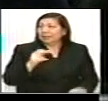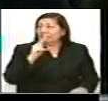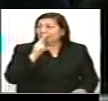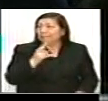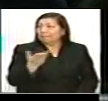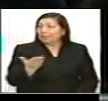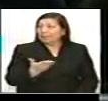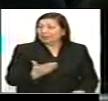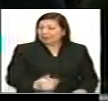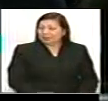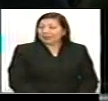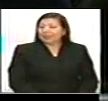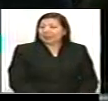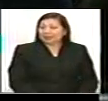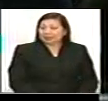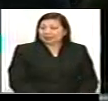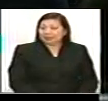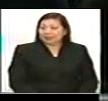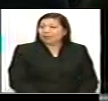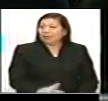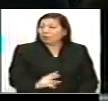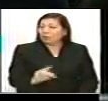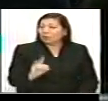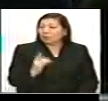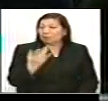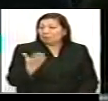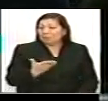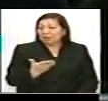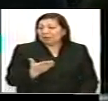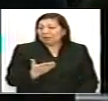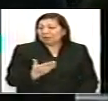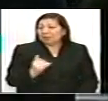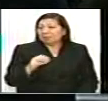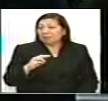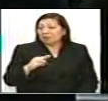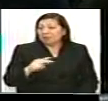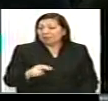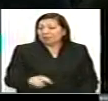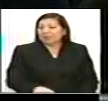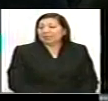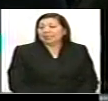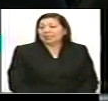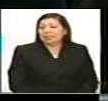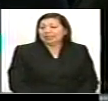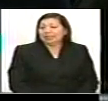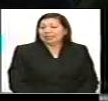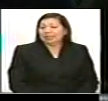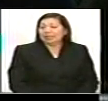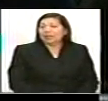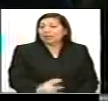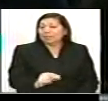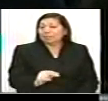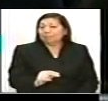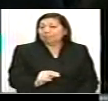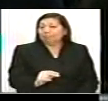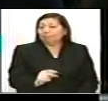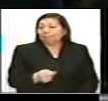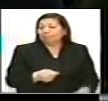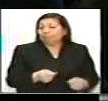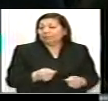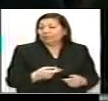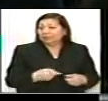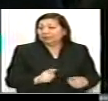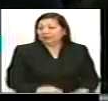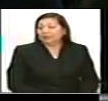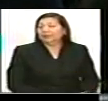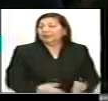pero la data de Senami lo usa, por ejemplo, el IMARPE, ¿no? Lo usa la Dirección de Hidrografía